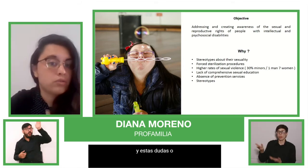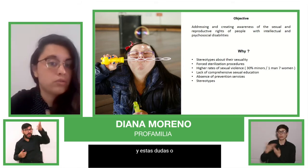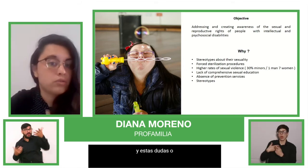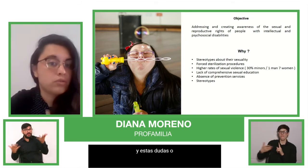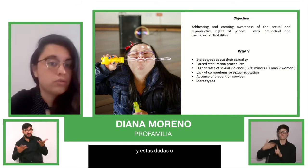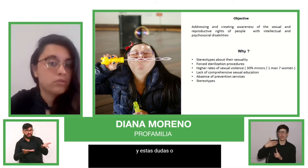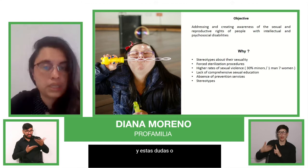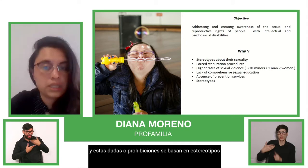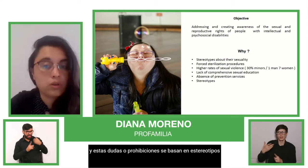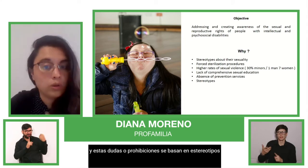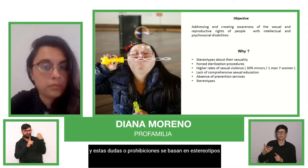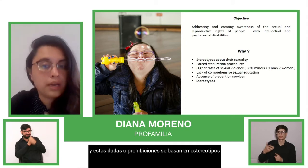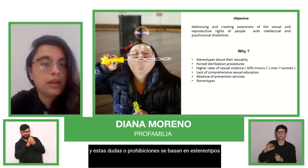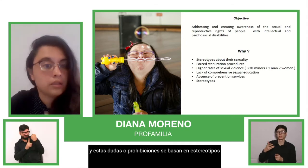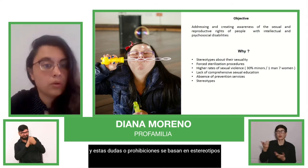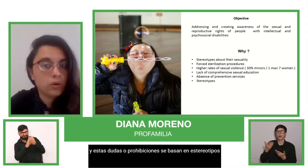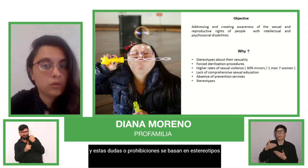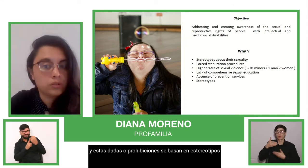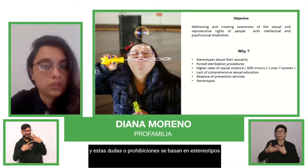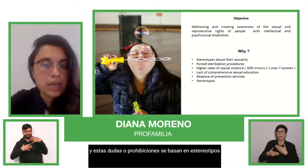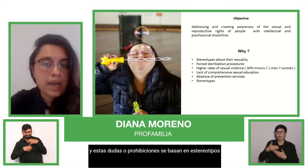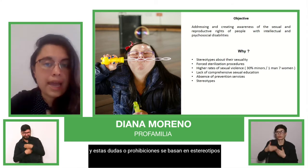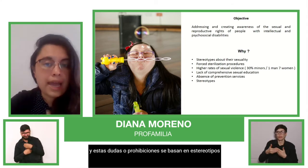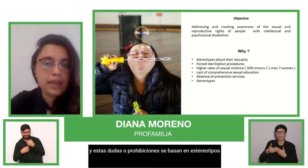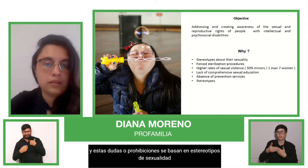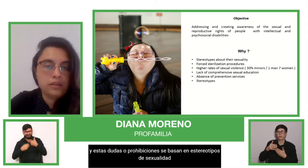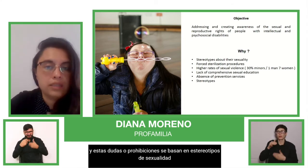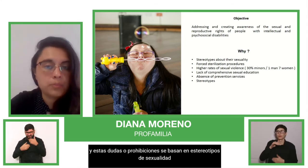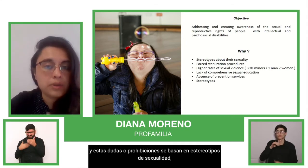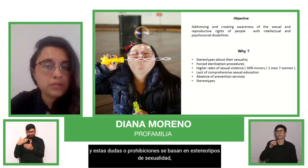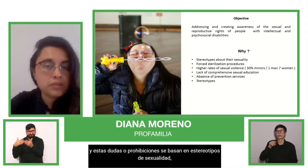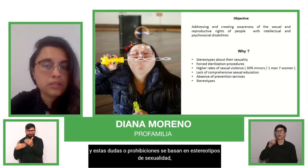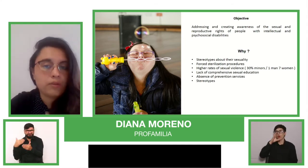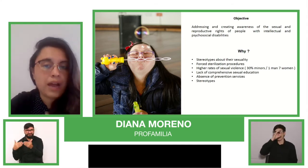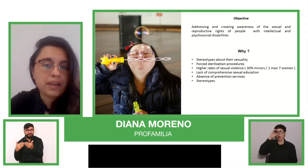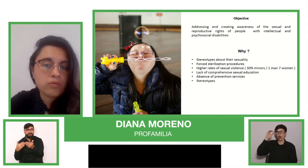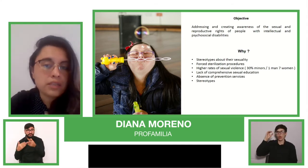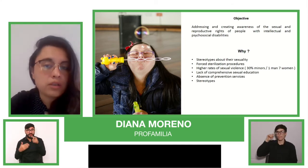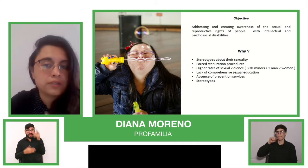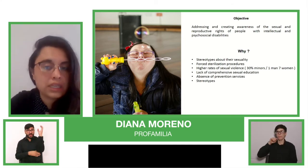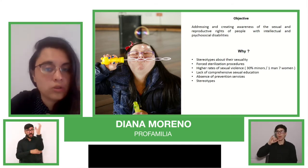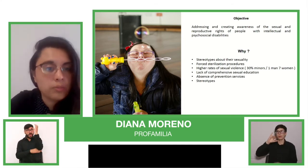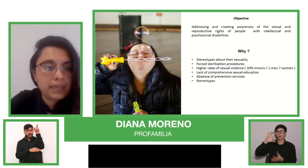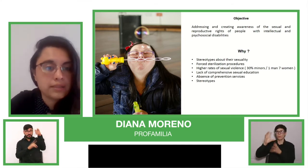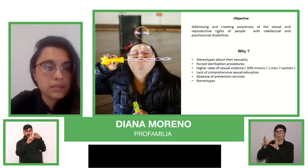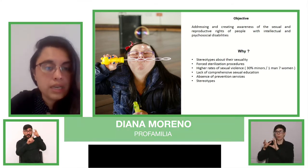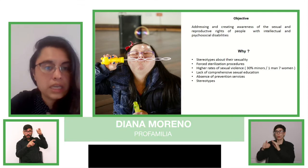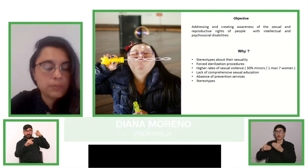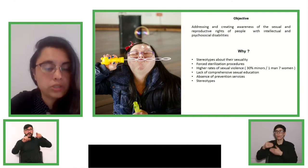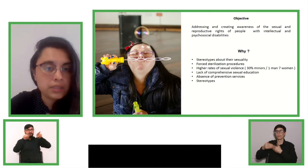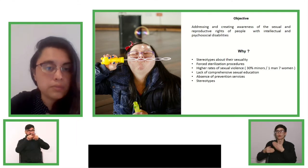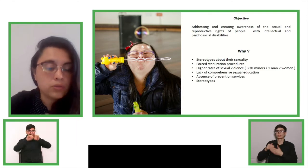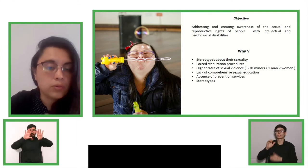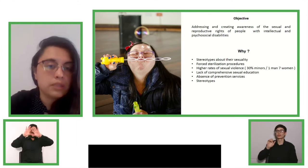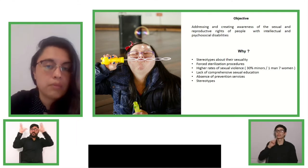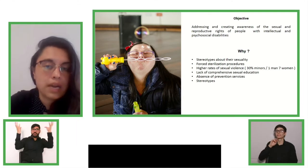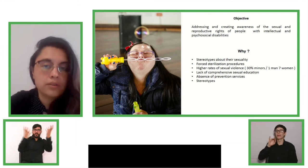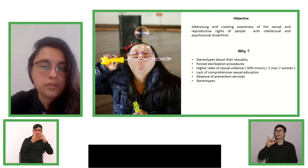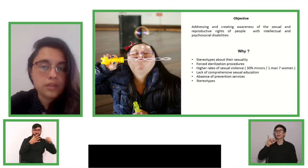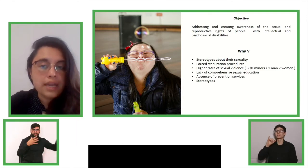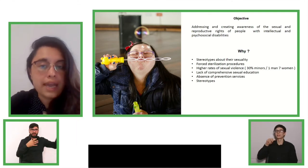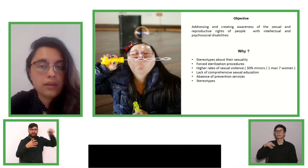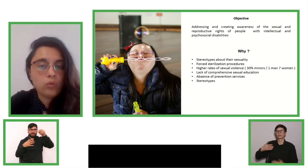que se concretan, como los procedimientos de esterilización en Colombia y en el mundo, y las experiencias de violencia